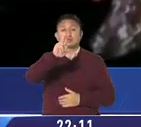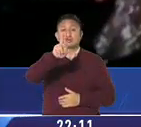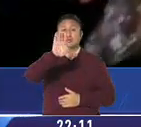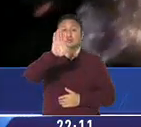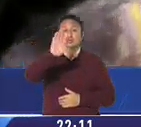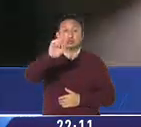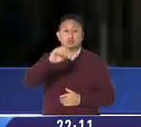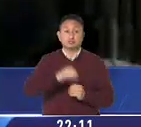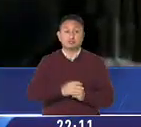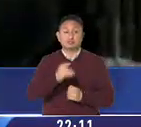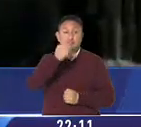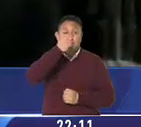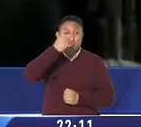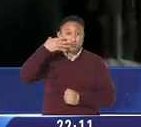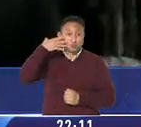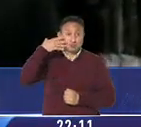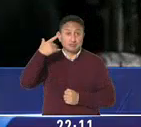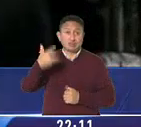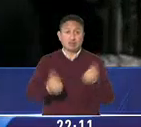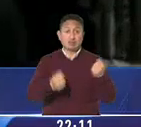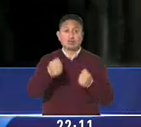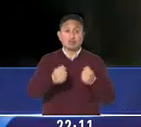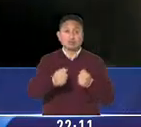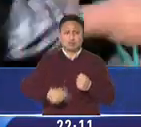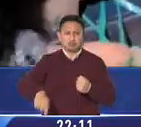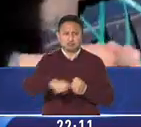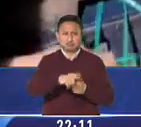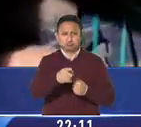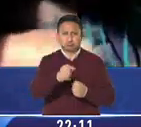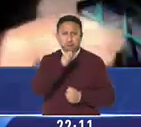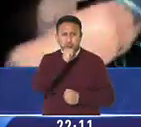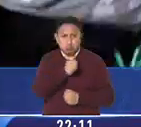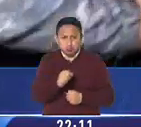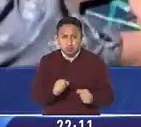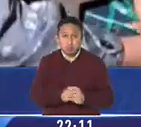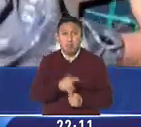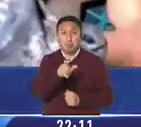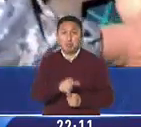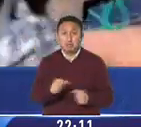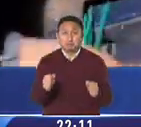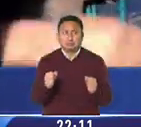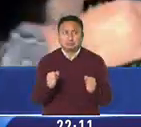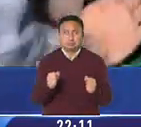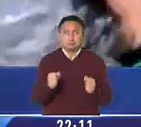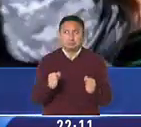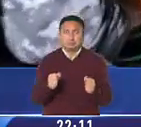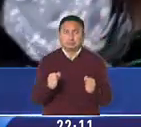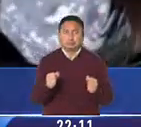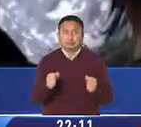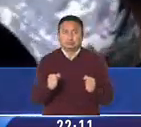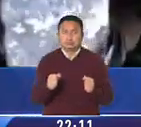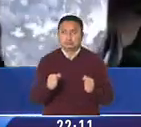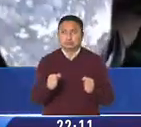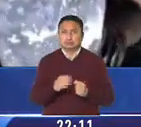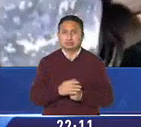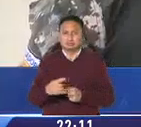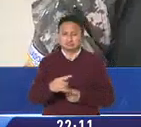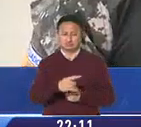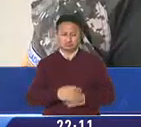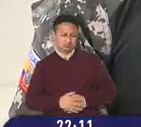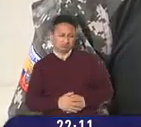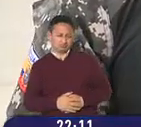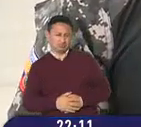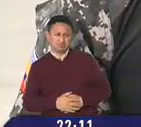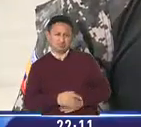región amazónica. Al parar la marcha de un auto bastante vetusto, el nerviosismo del conductor puso en evidencia que en algo andaba.